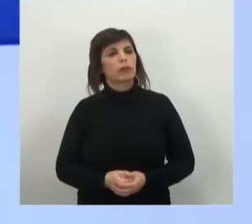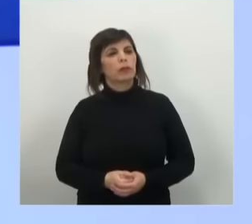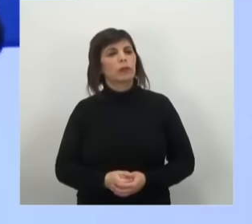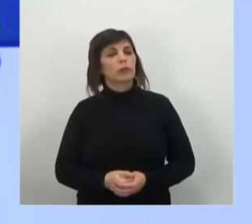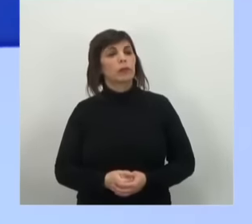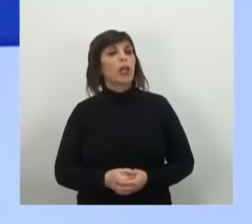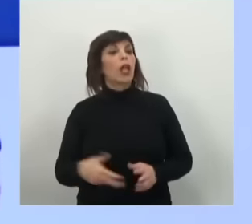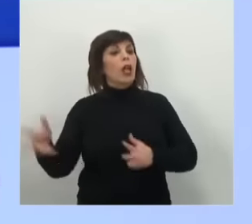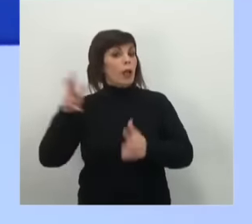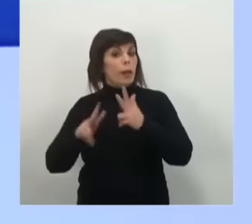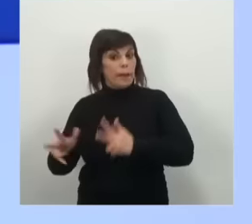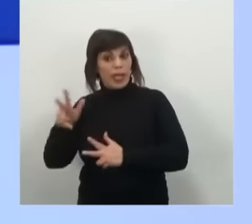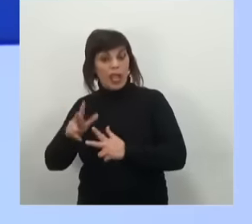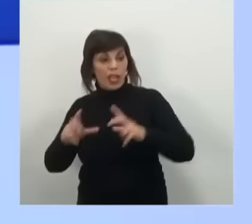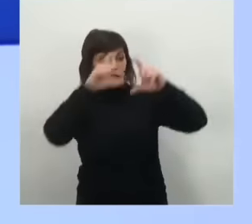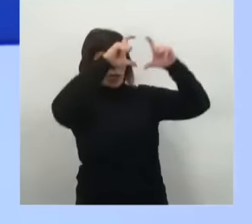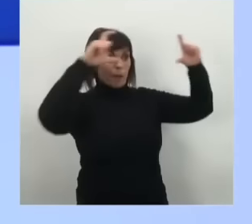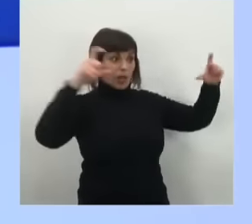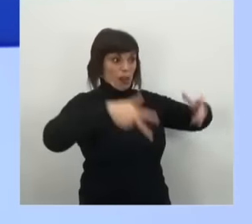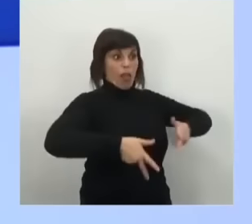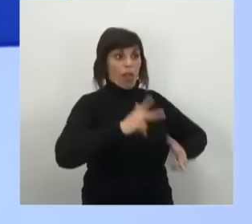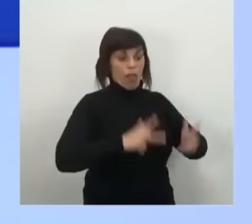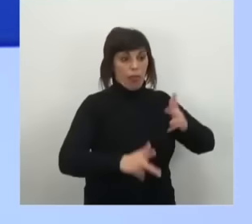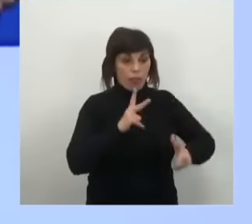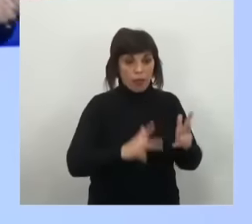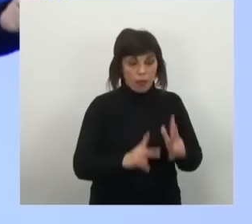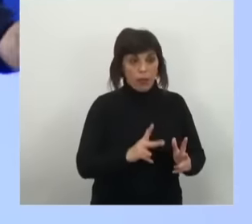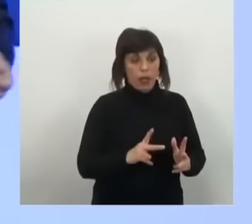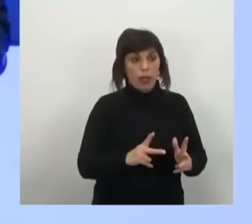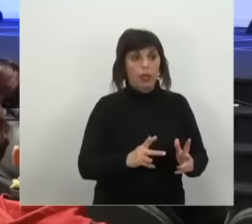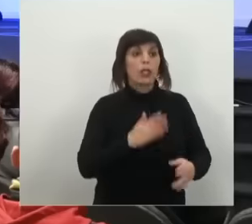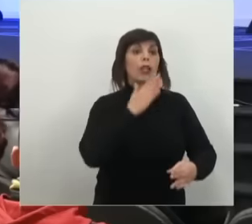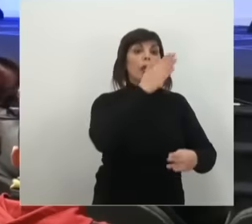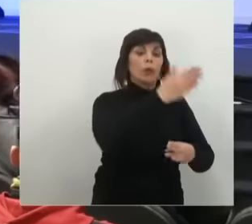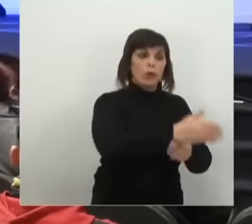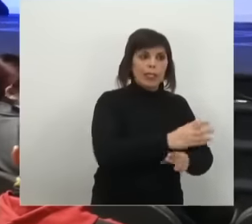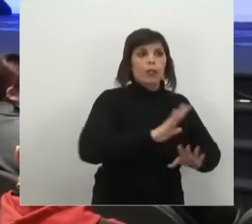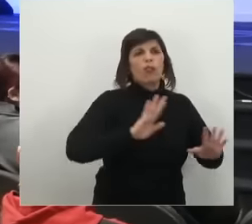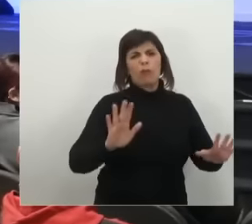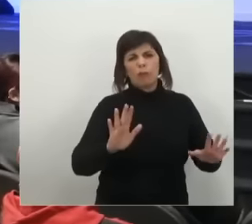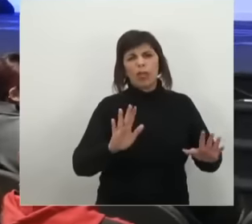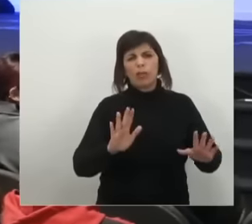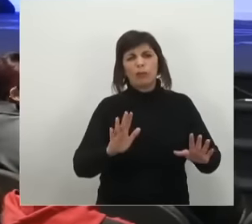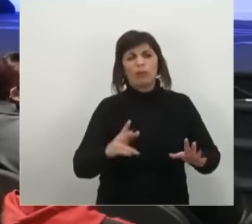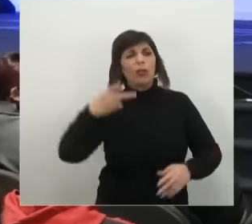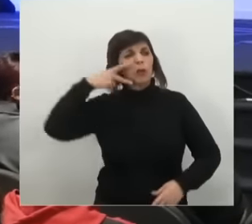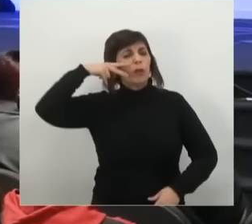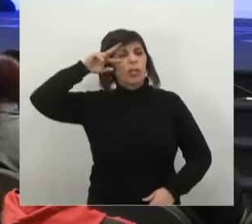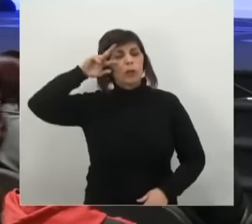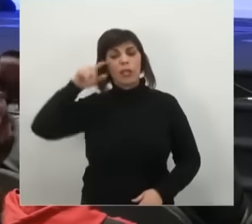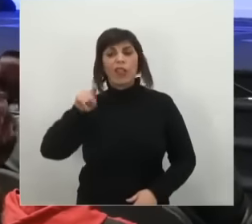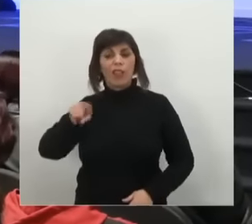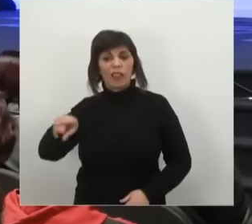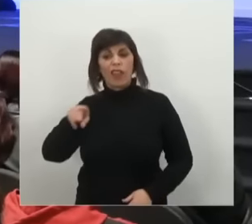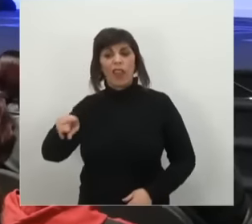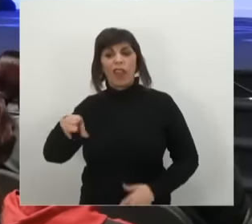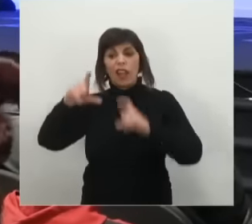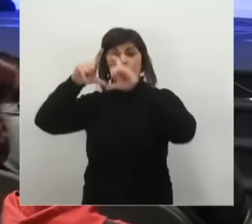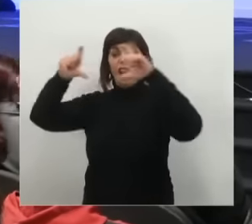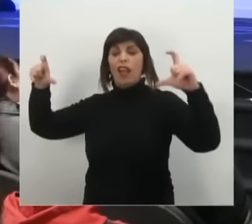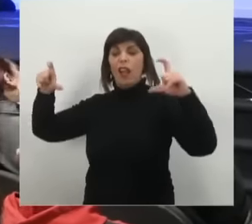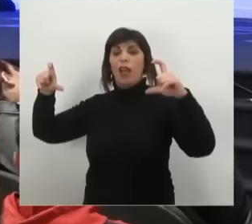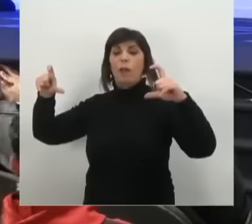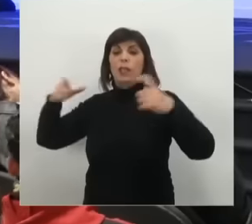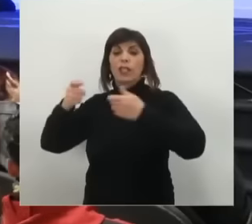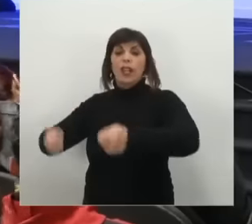agencias de viaje tuvimos haciendo viajes pero por experiencia nos dimos